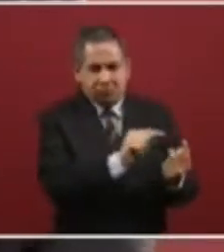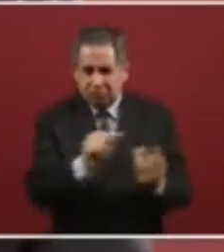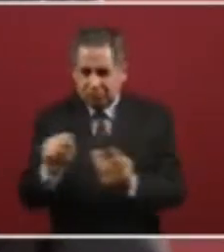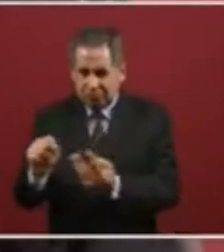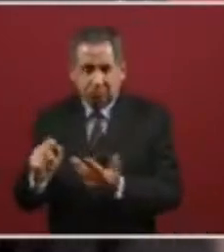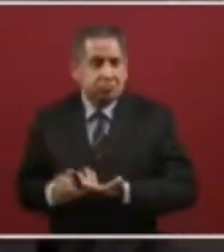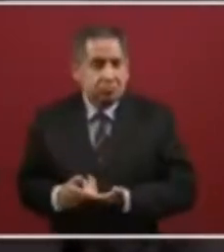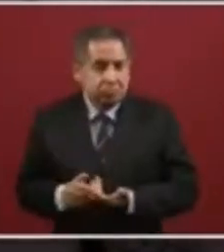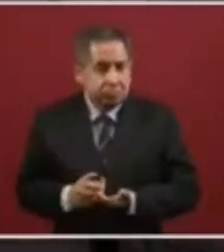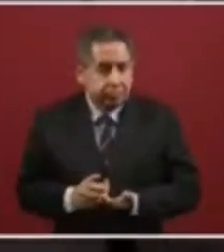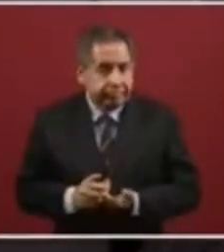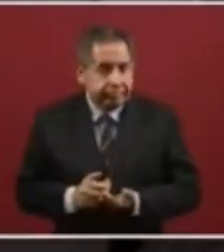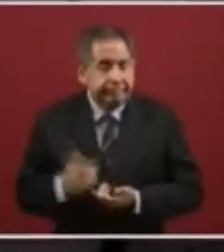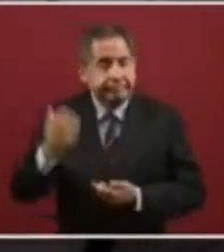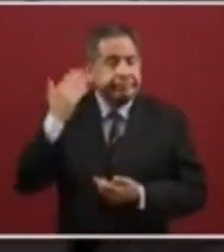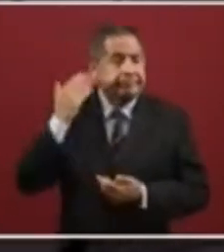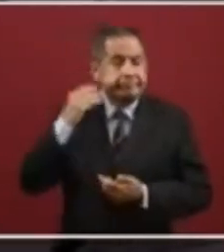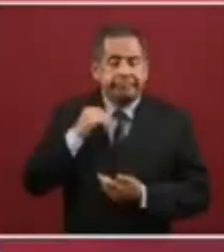habían sido